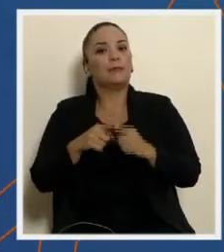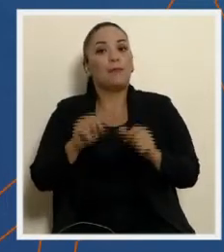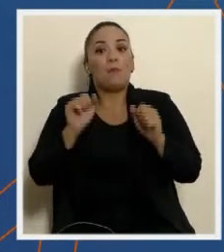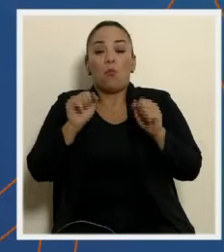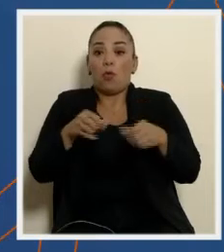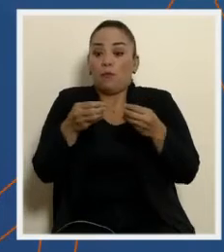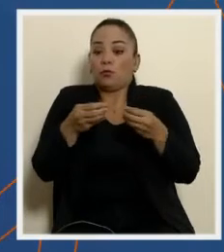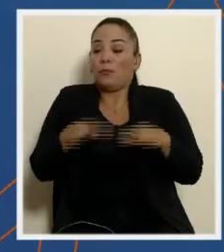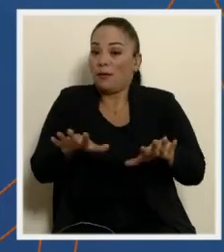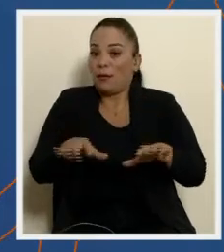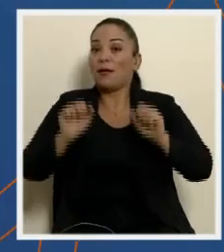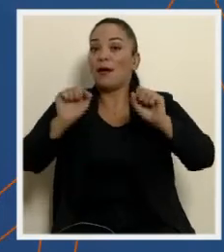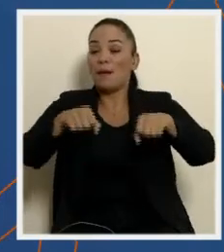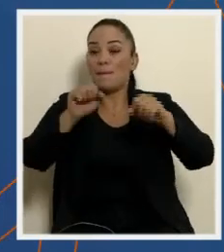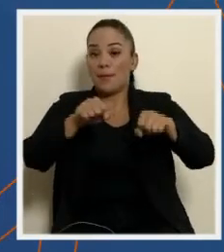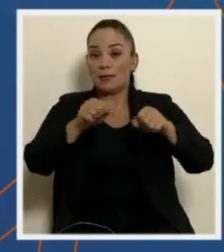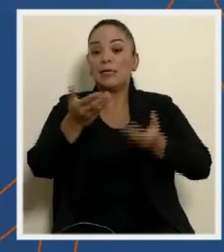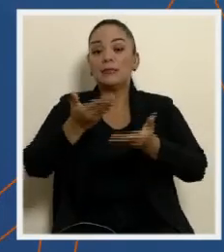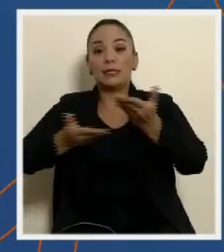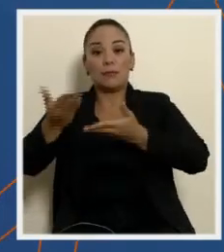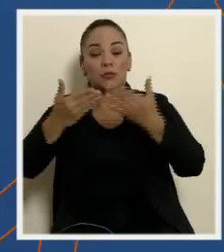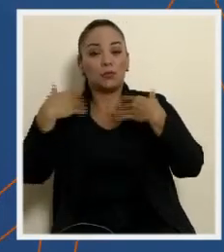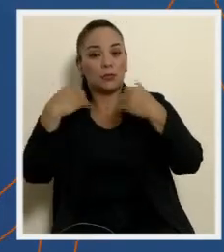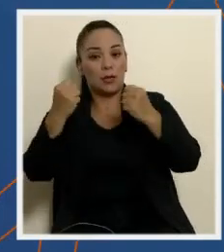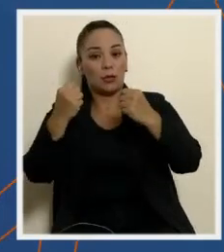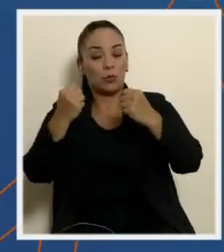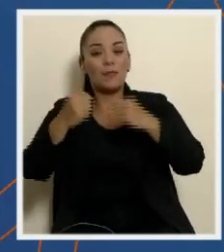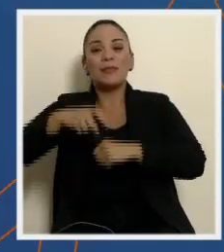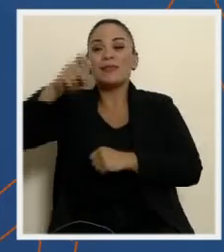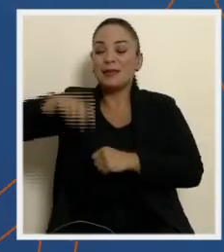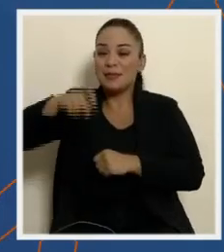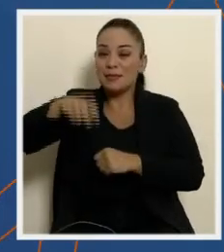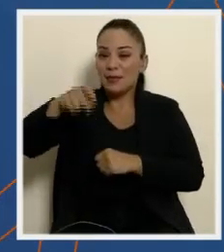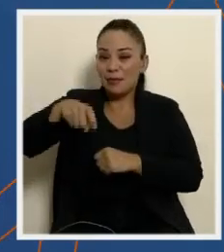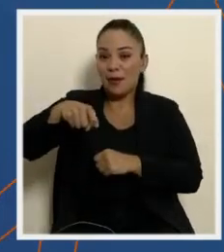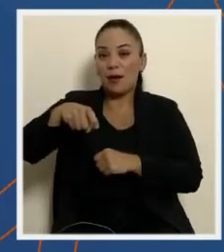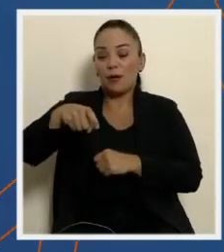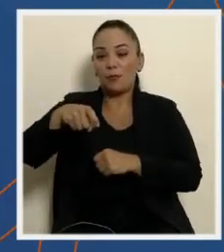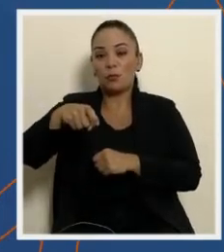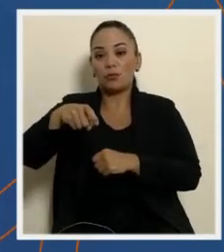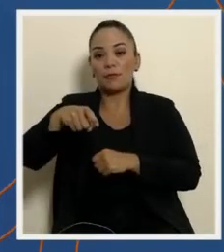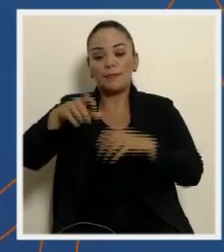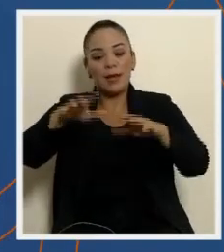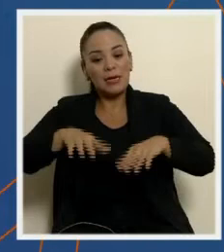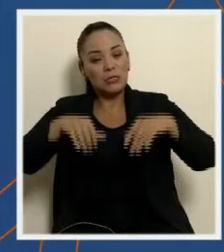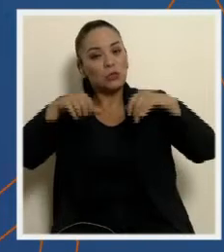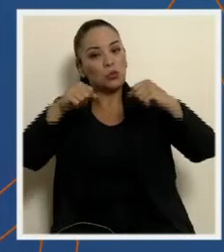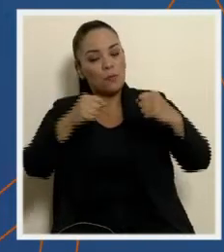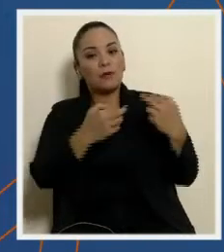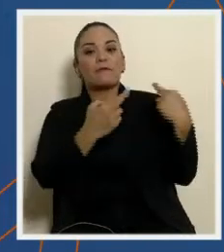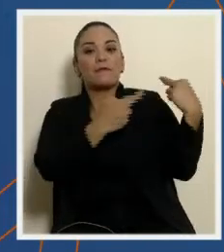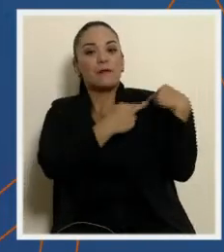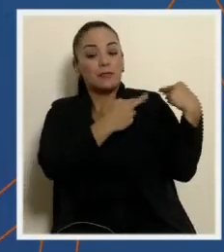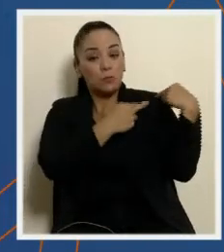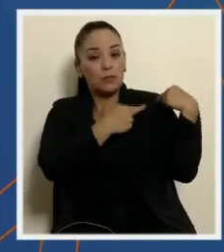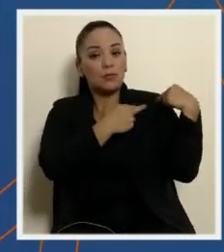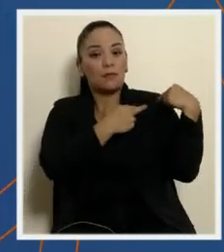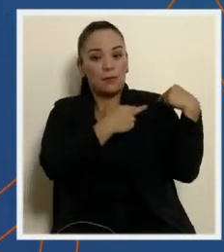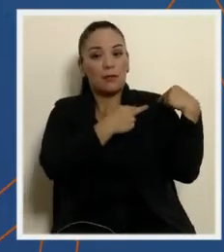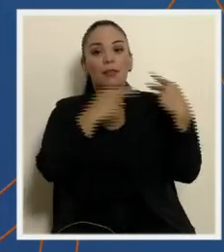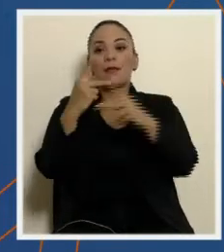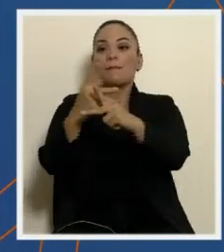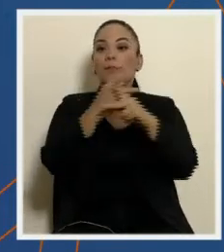capacidad de los servicios de salud, y por esa razón es muy necesario que asumamos esa responsabilidad